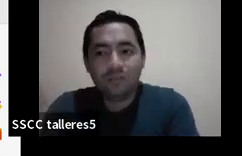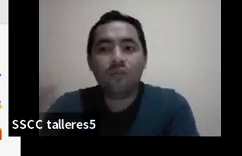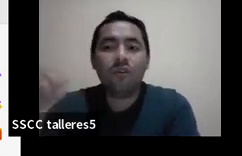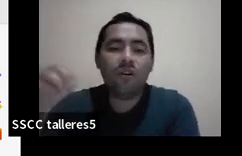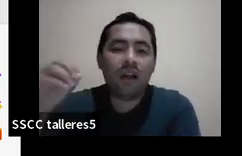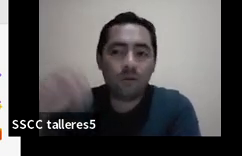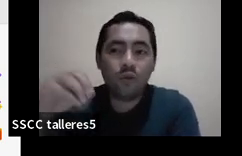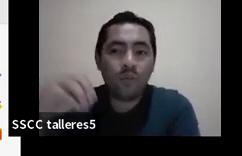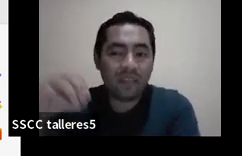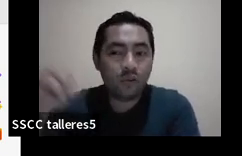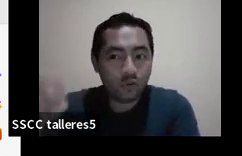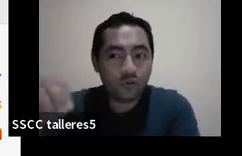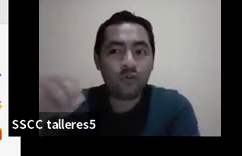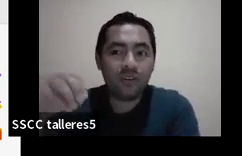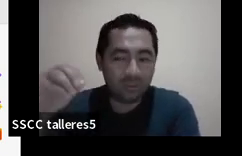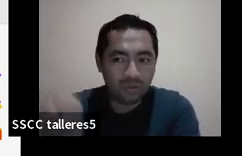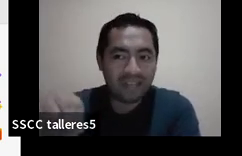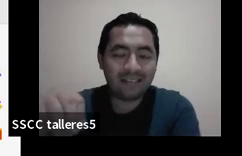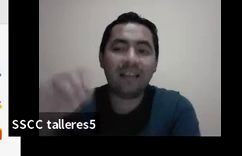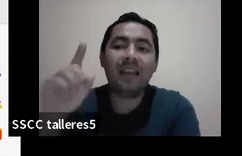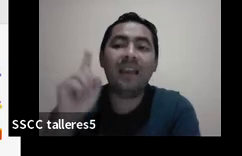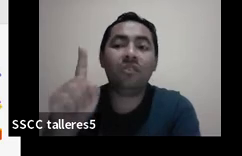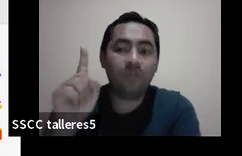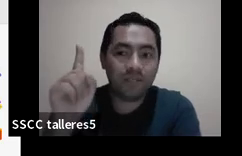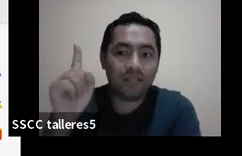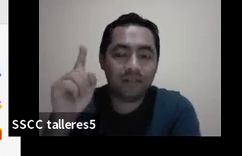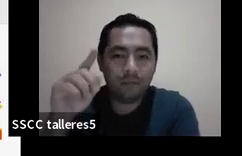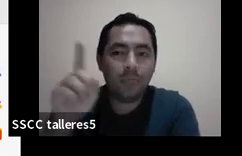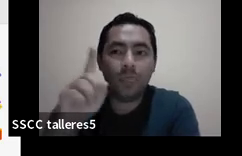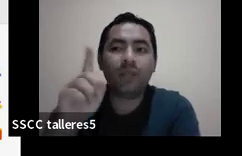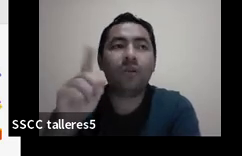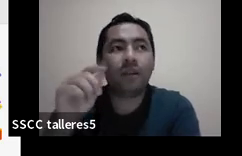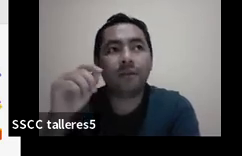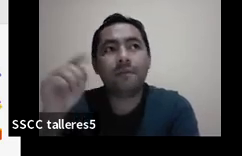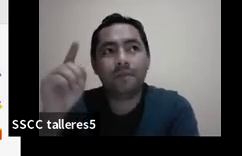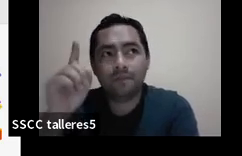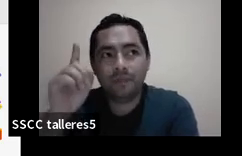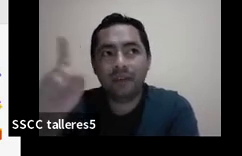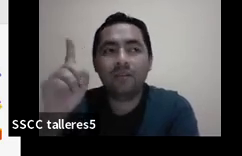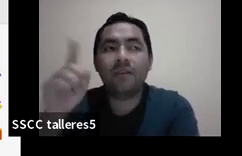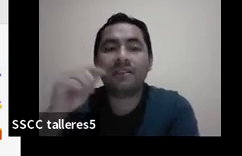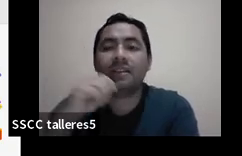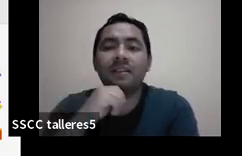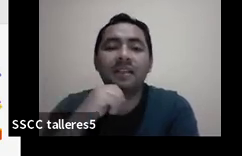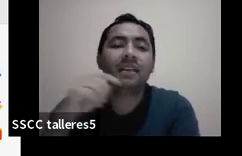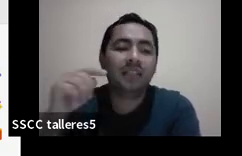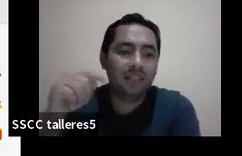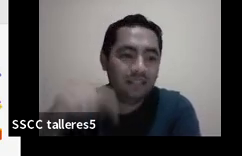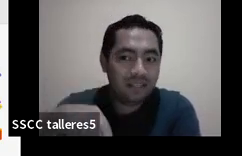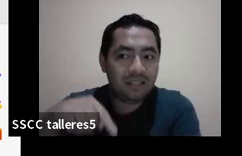has tenido algún compañero sordo en tu clase en la universidad? No en el colegio, en la